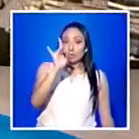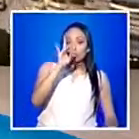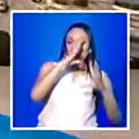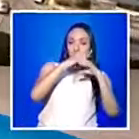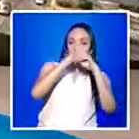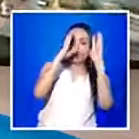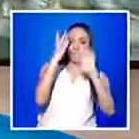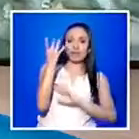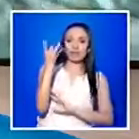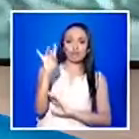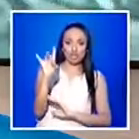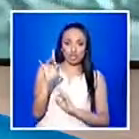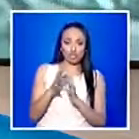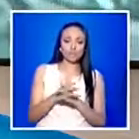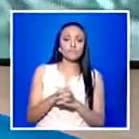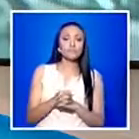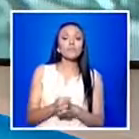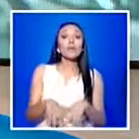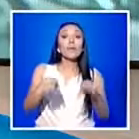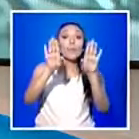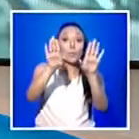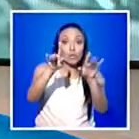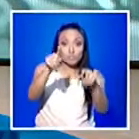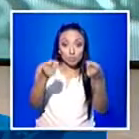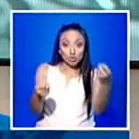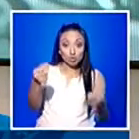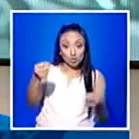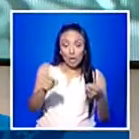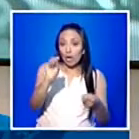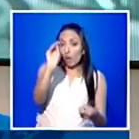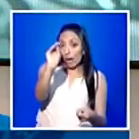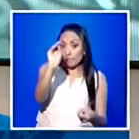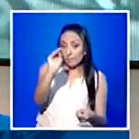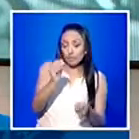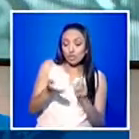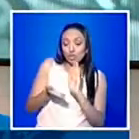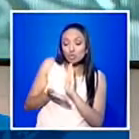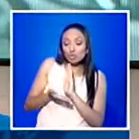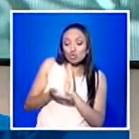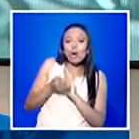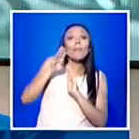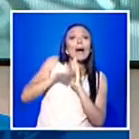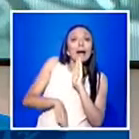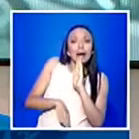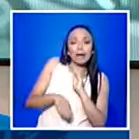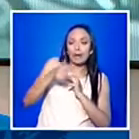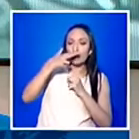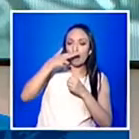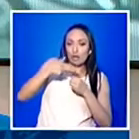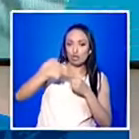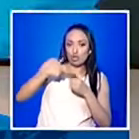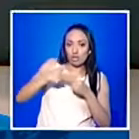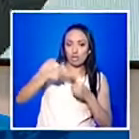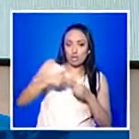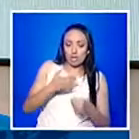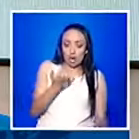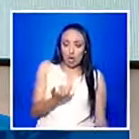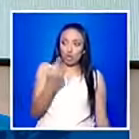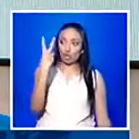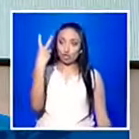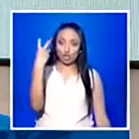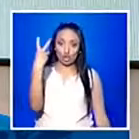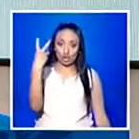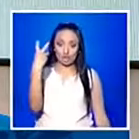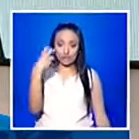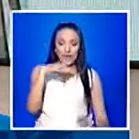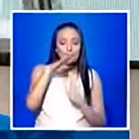8:18. Mucha atención, vecinos, si tienen sus vehículos, porque a partir de hoy, jueves 12 de septiembre, hay